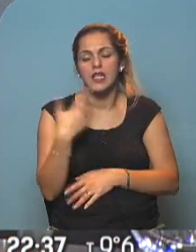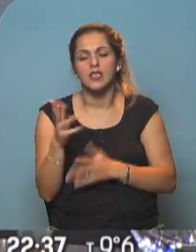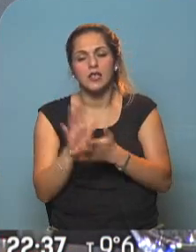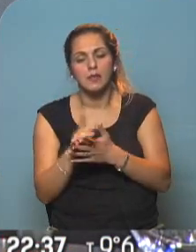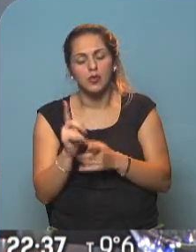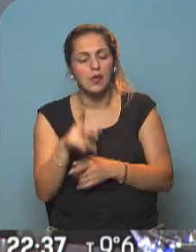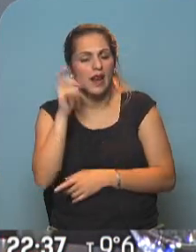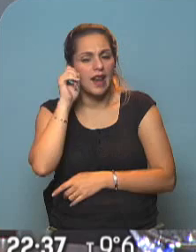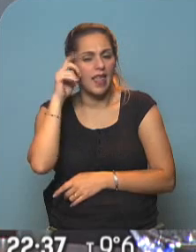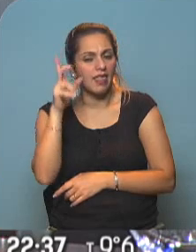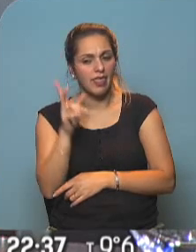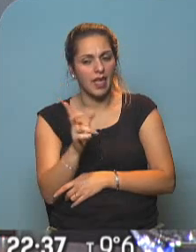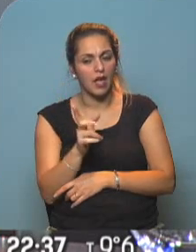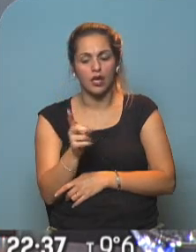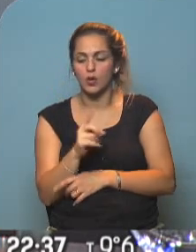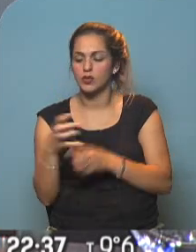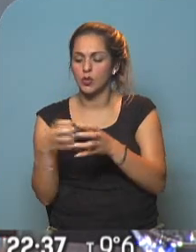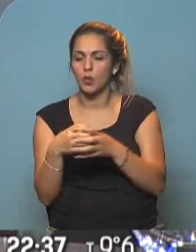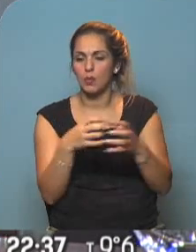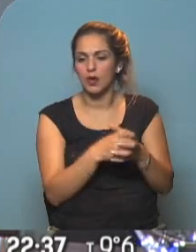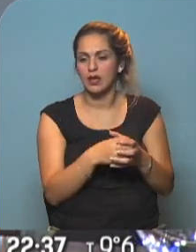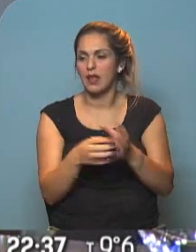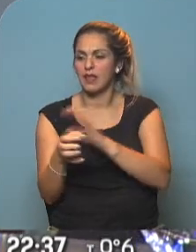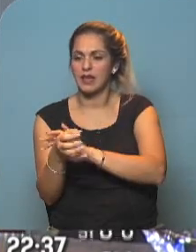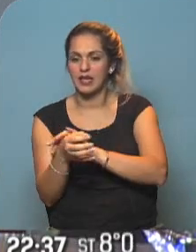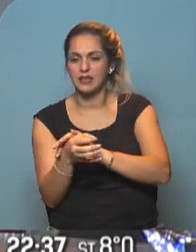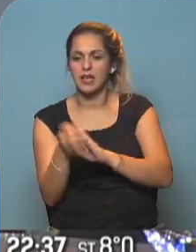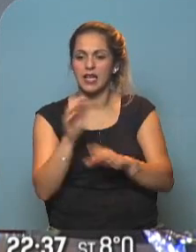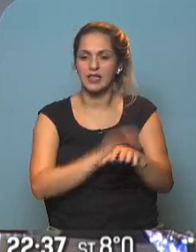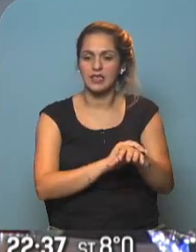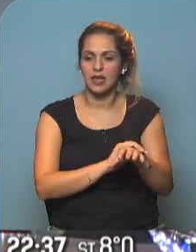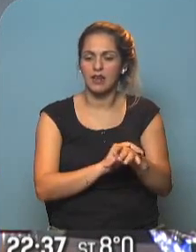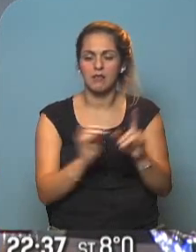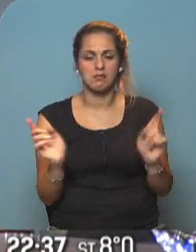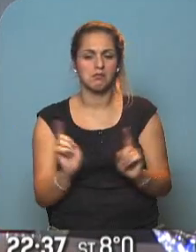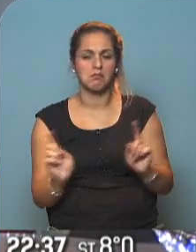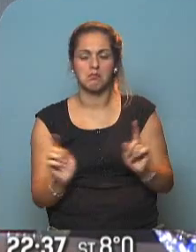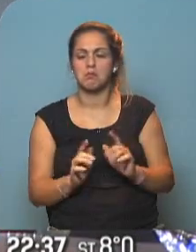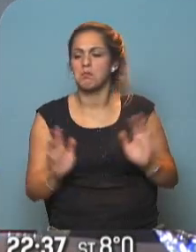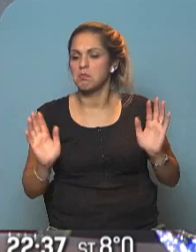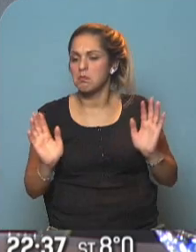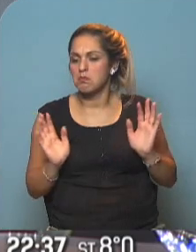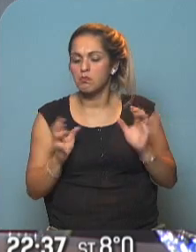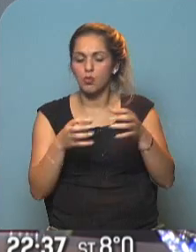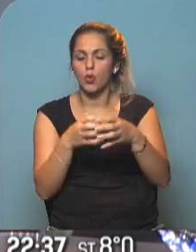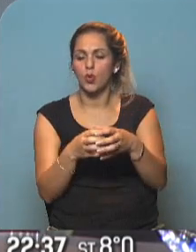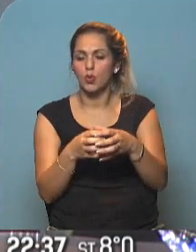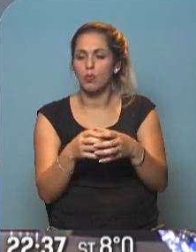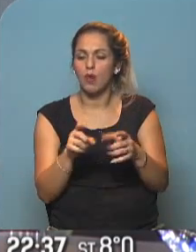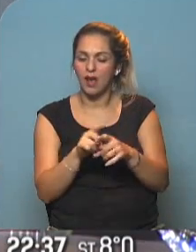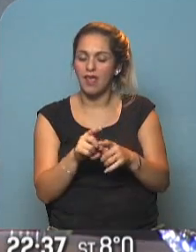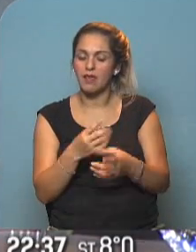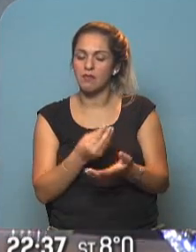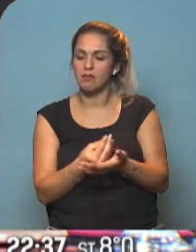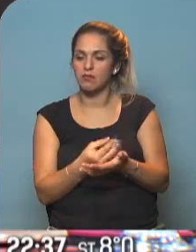ideológico convencional, ni de derecha ni izquierda ni derecha, ¿no? Eso es lo que los hace también nuevos en eso,